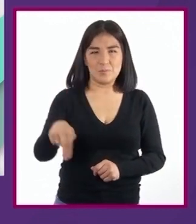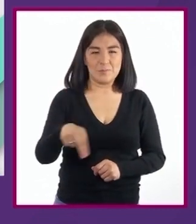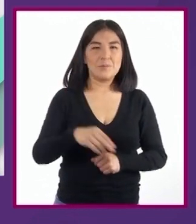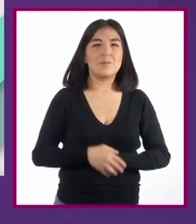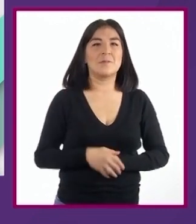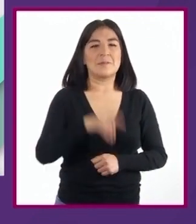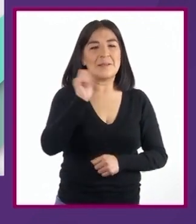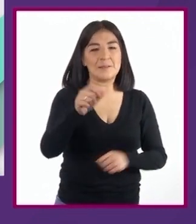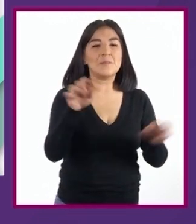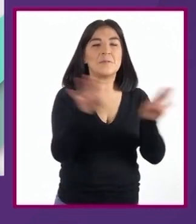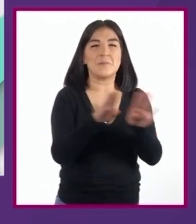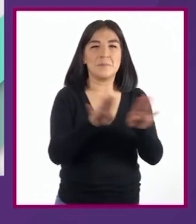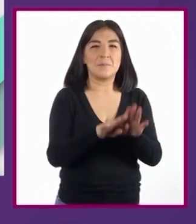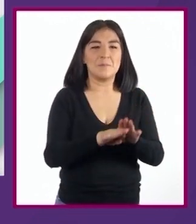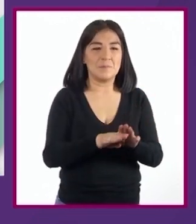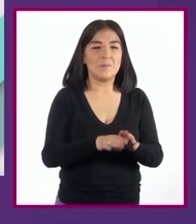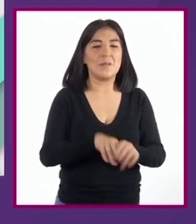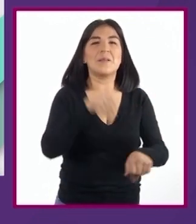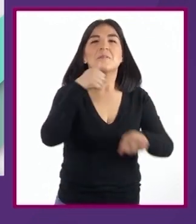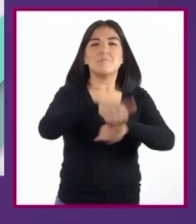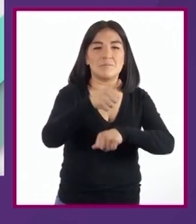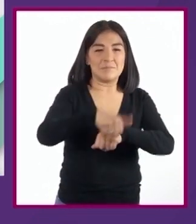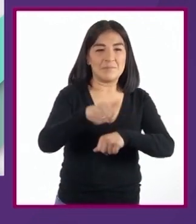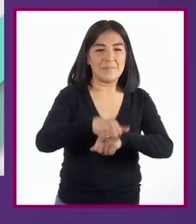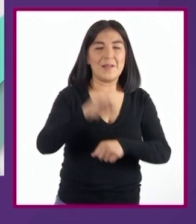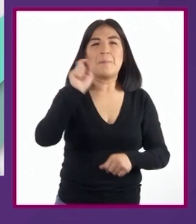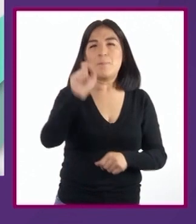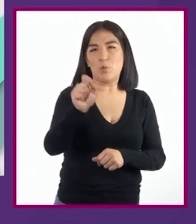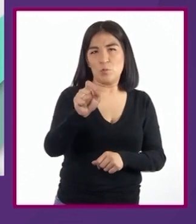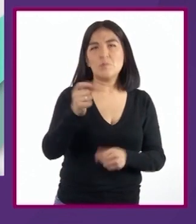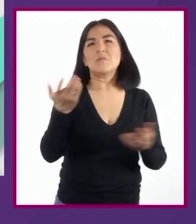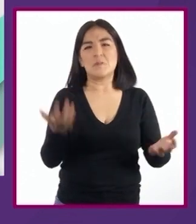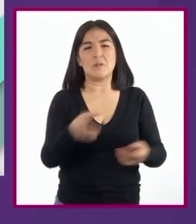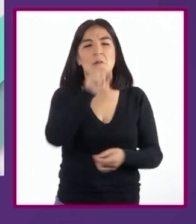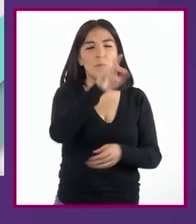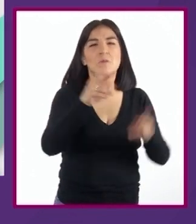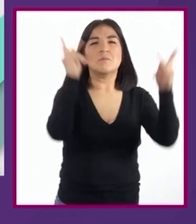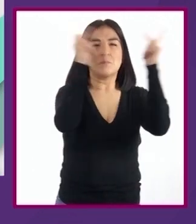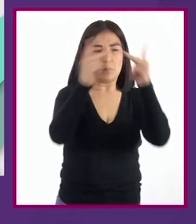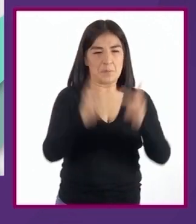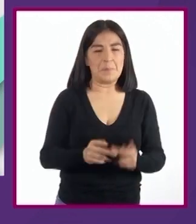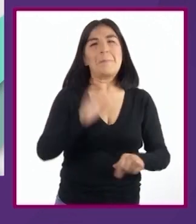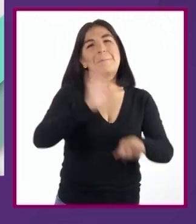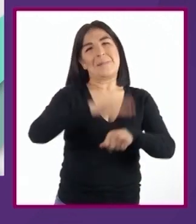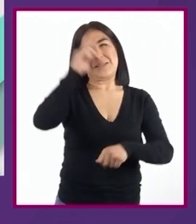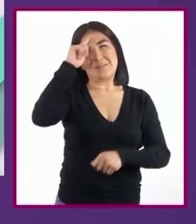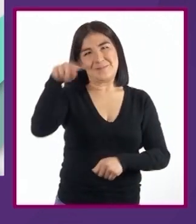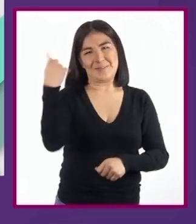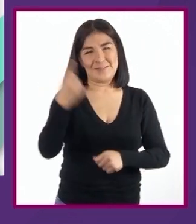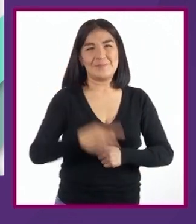a decimal y a porcentaje con la intención de compararlos con mayor facilidad.